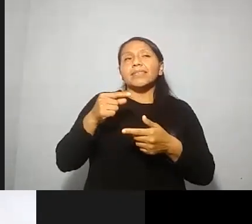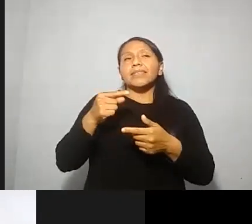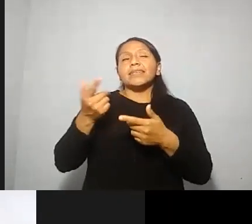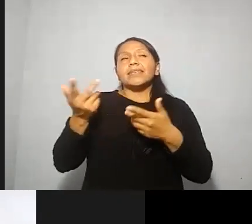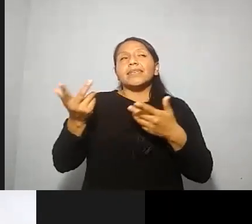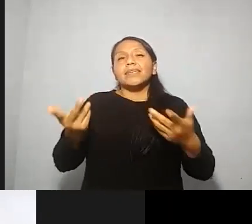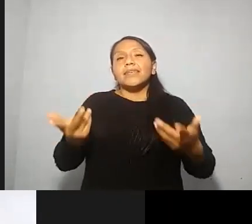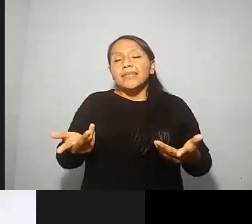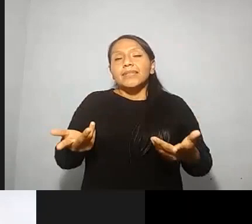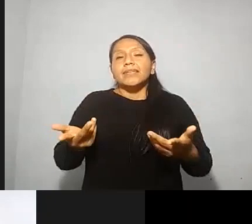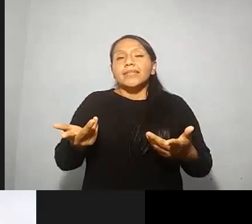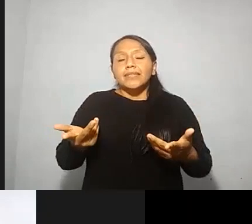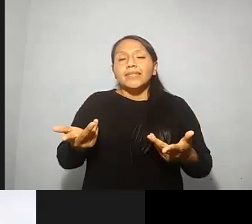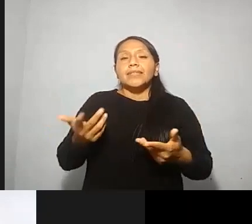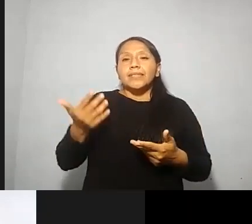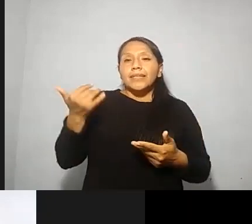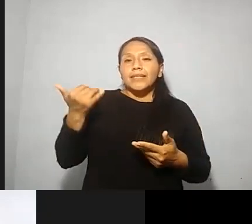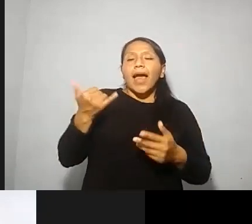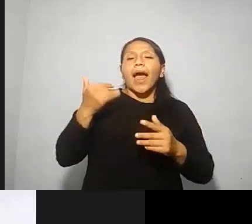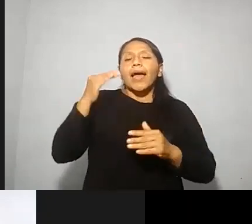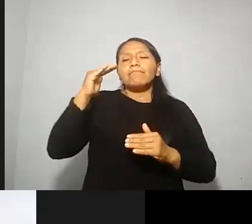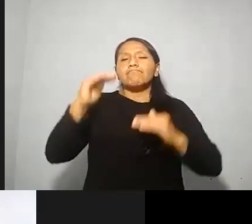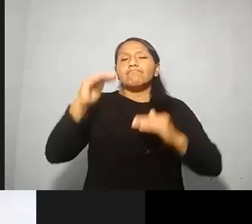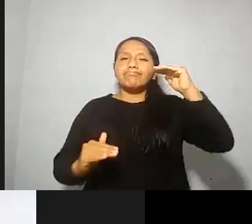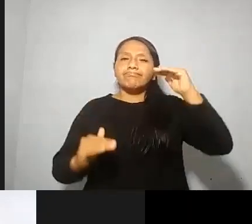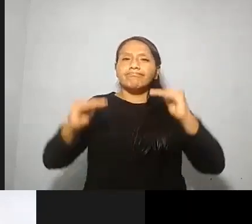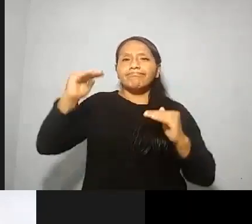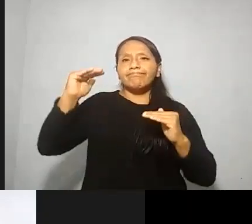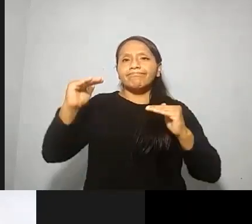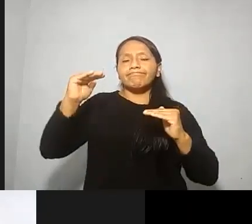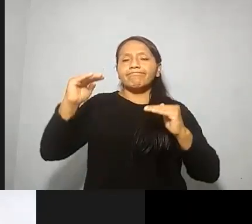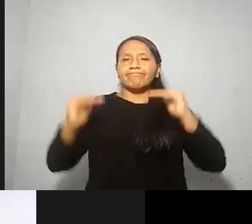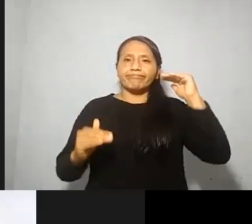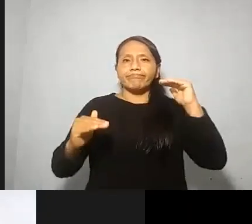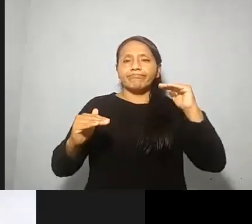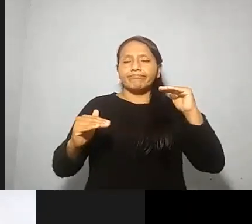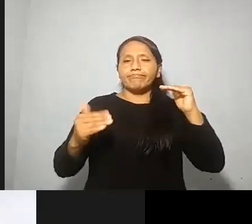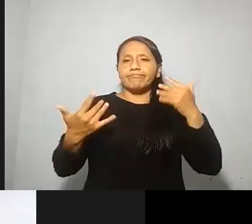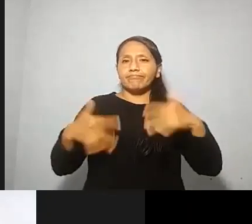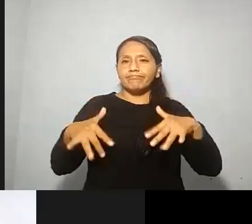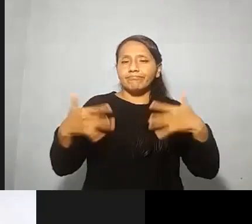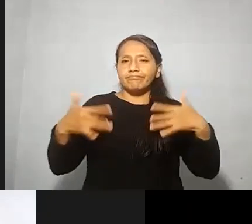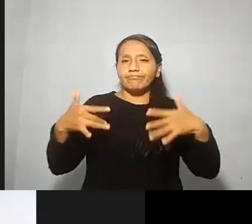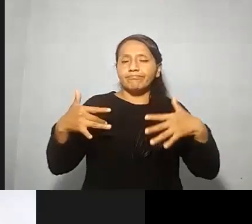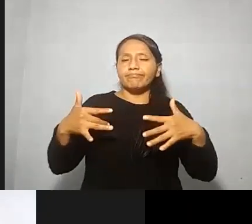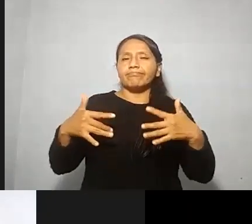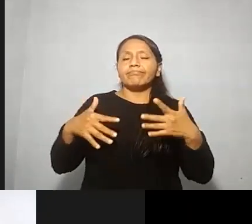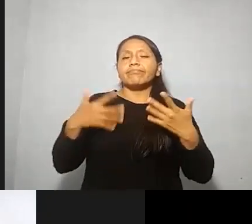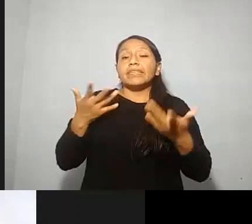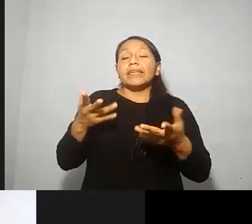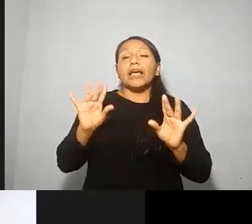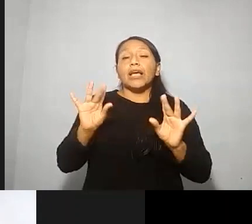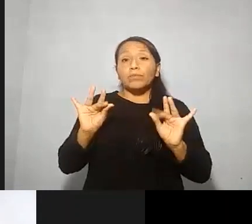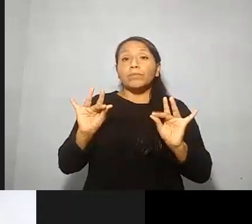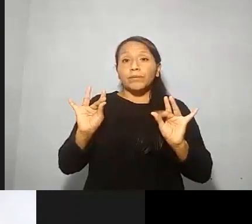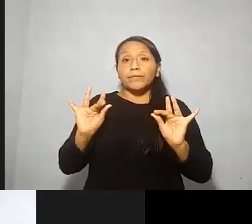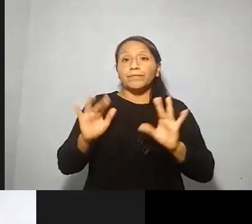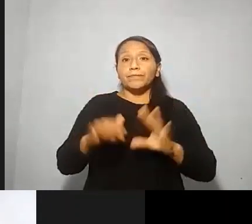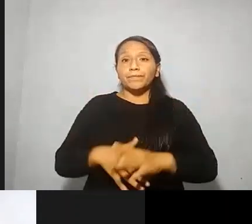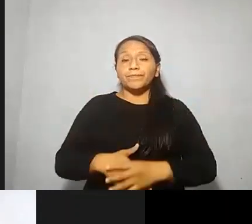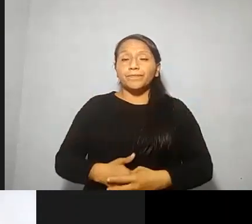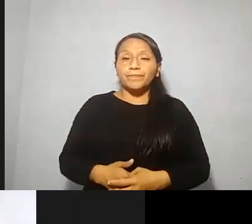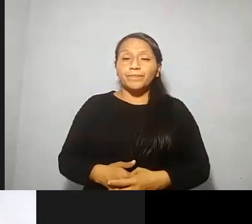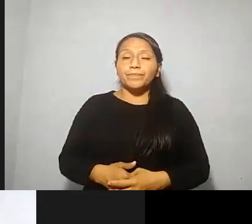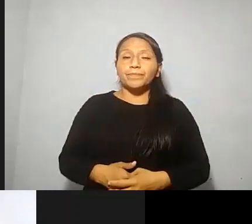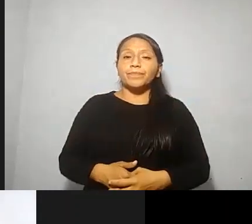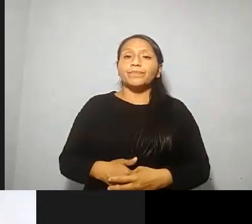que existen desigualdades tan marcadas, pues es sumamente complicado.